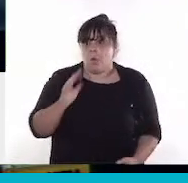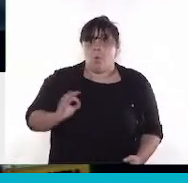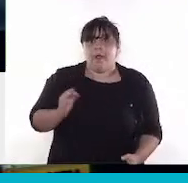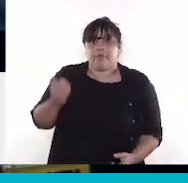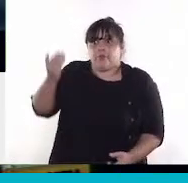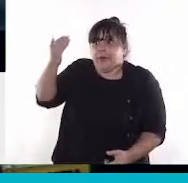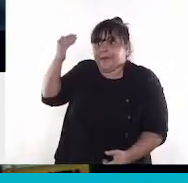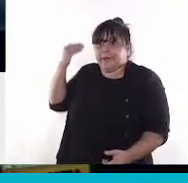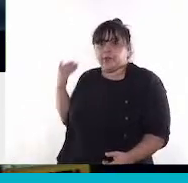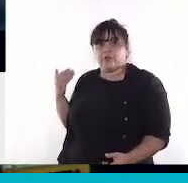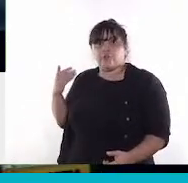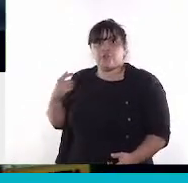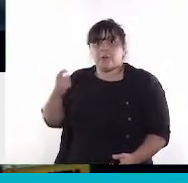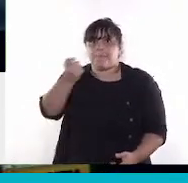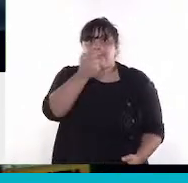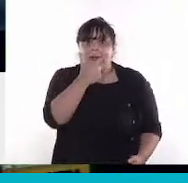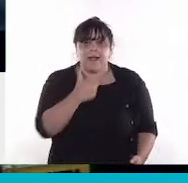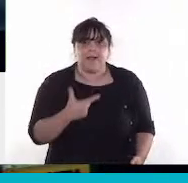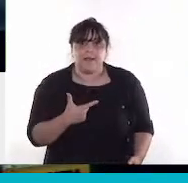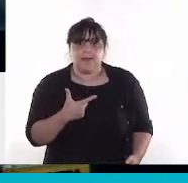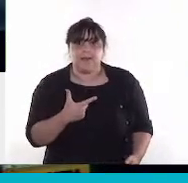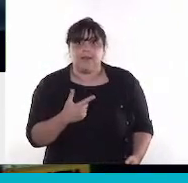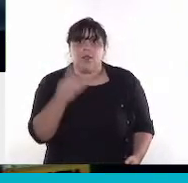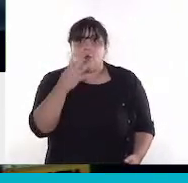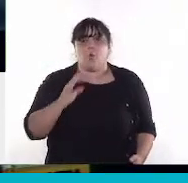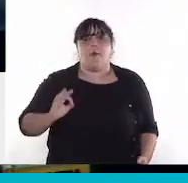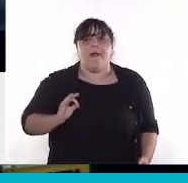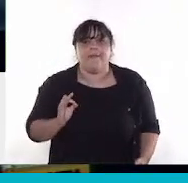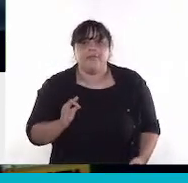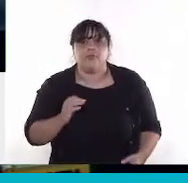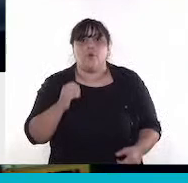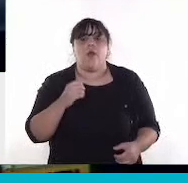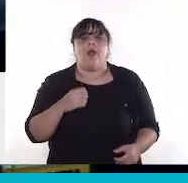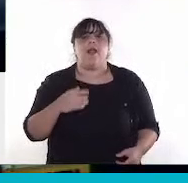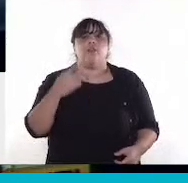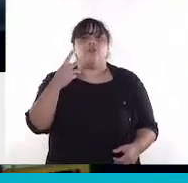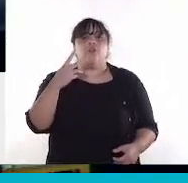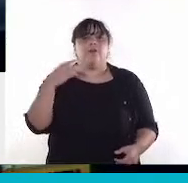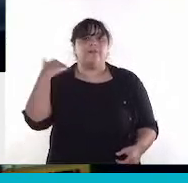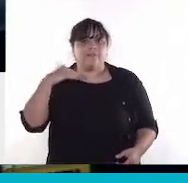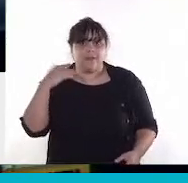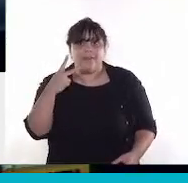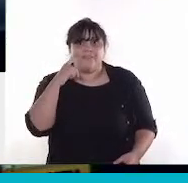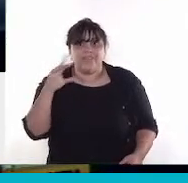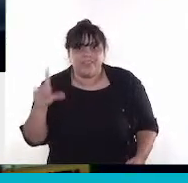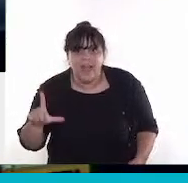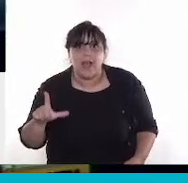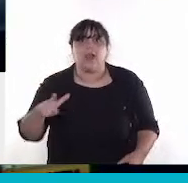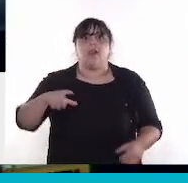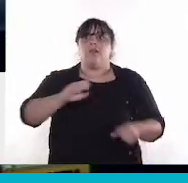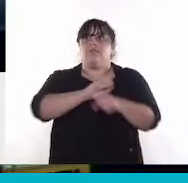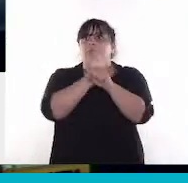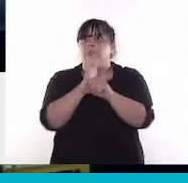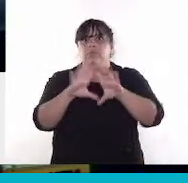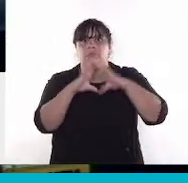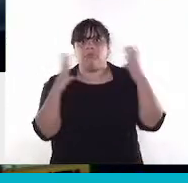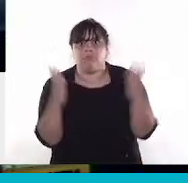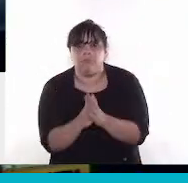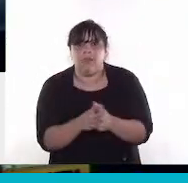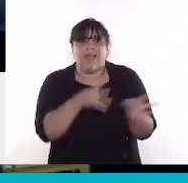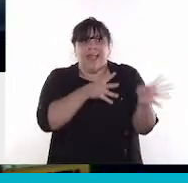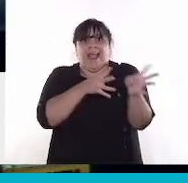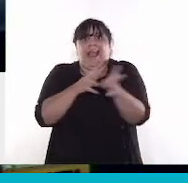gestión de Macri, 4 años de gestión de Vidal, una pandemia, una guerra